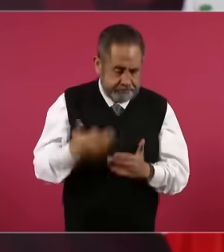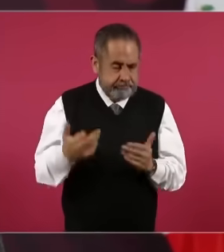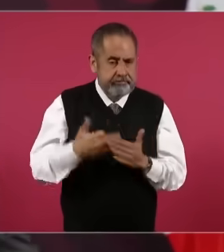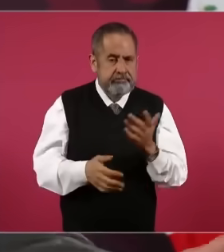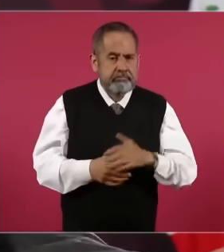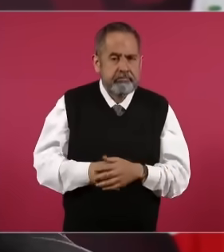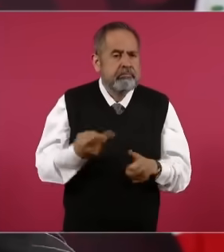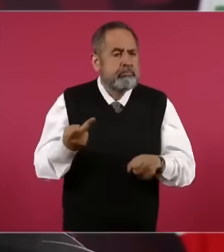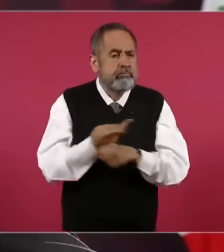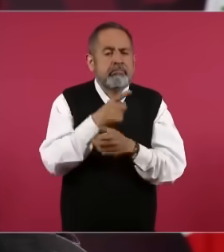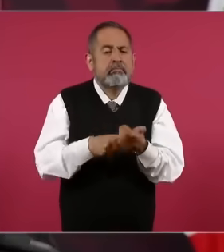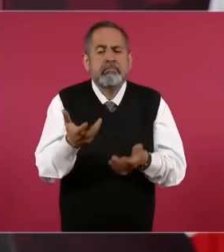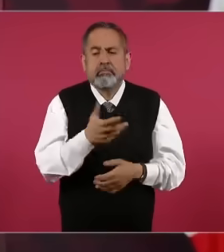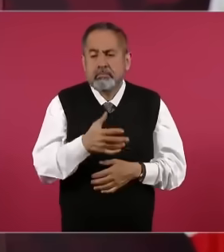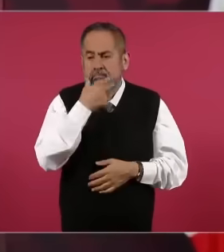¿Qué hicieron con el piloto?